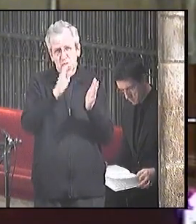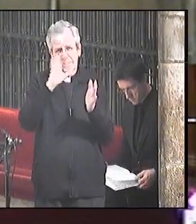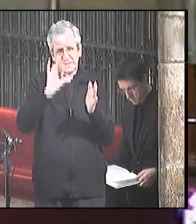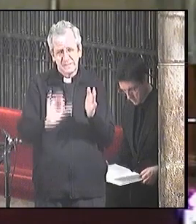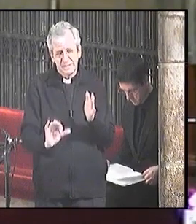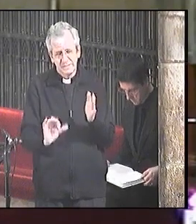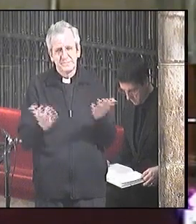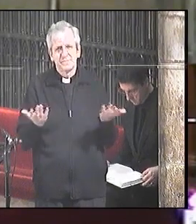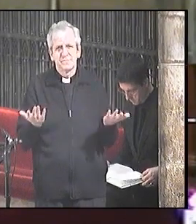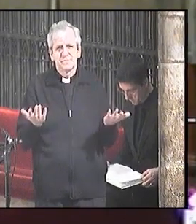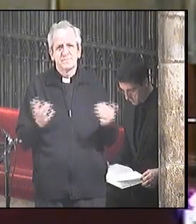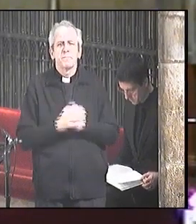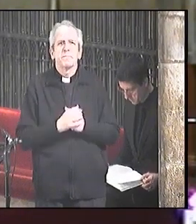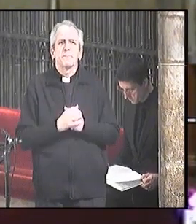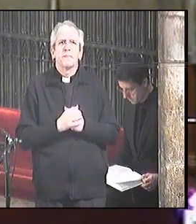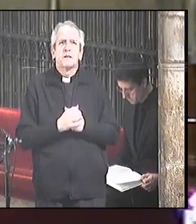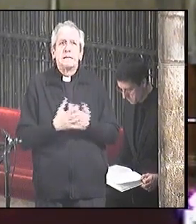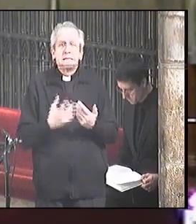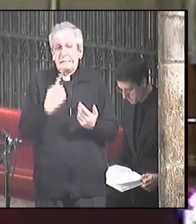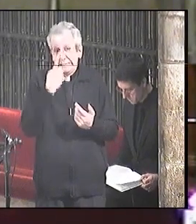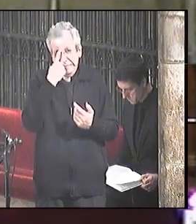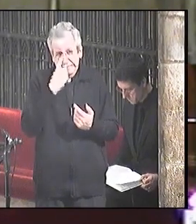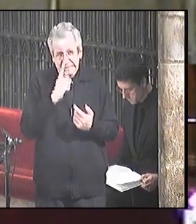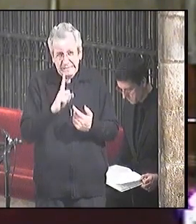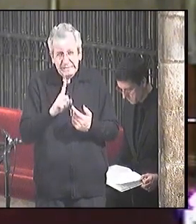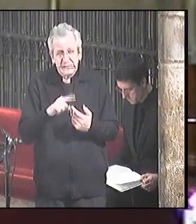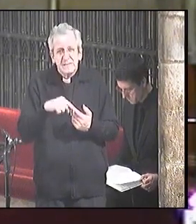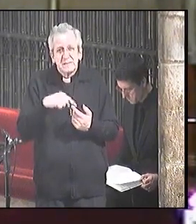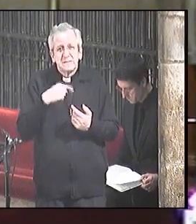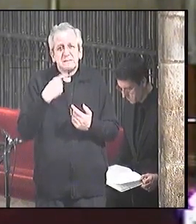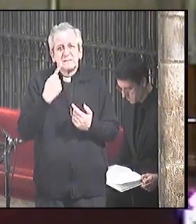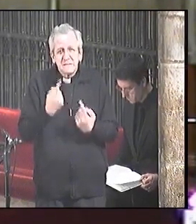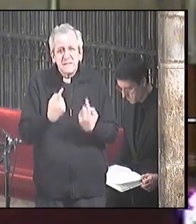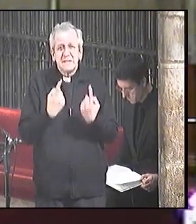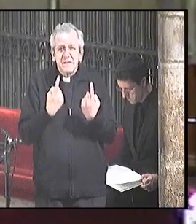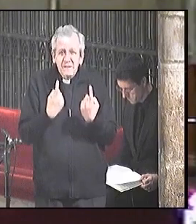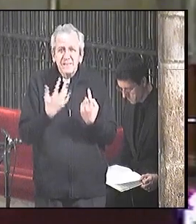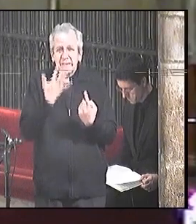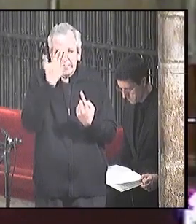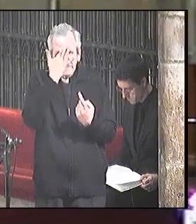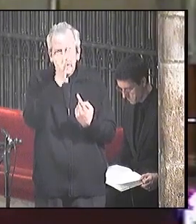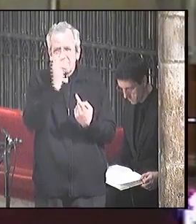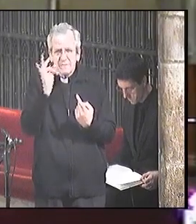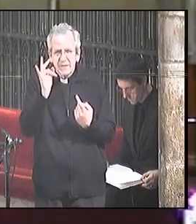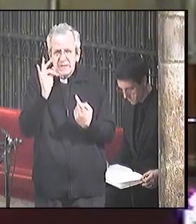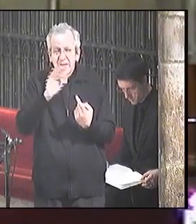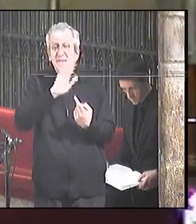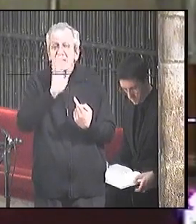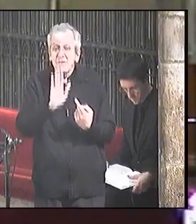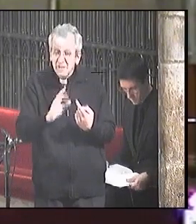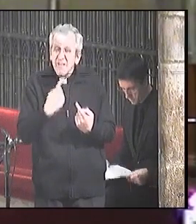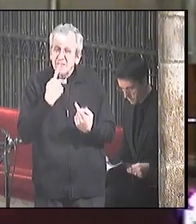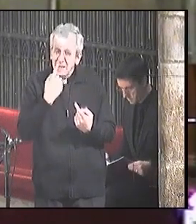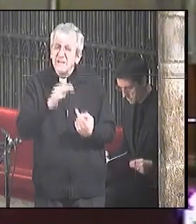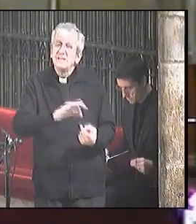Tomás, el incrédulo, que luego creerá y hará esa confesión tan maravillosa de fe. Señor mío y Dios mío. Pero